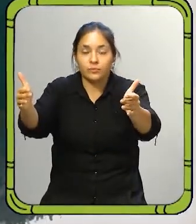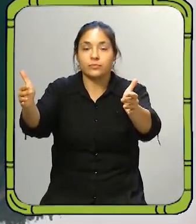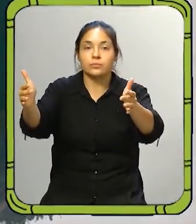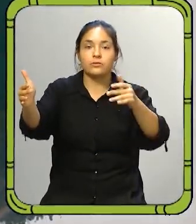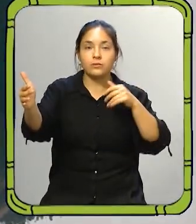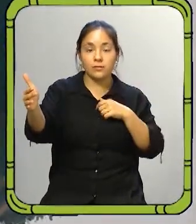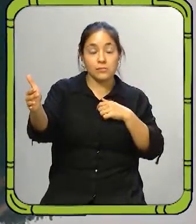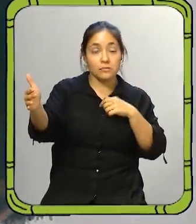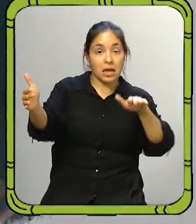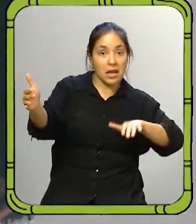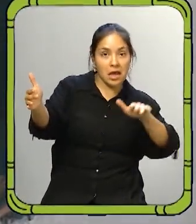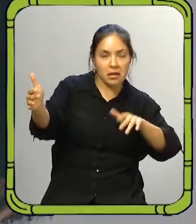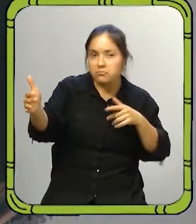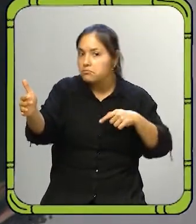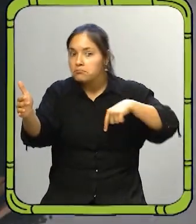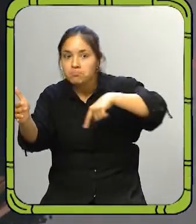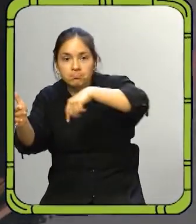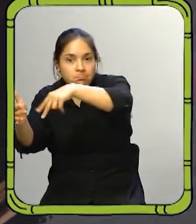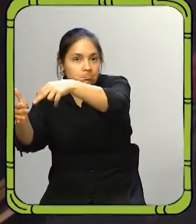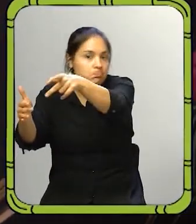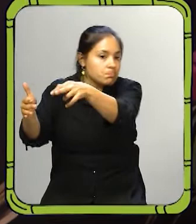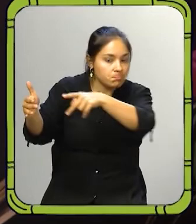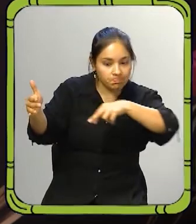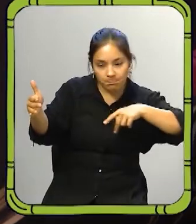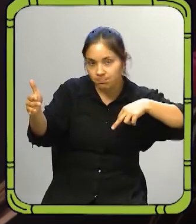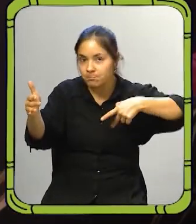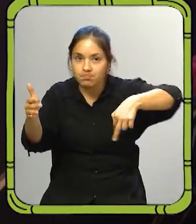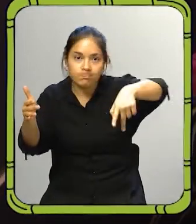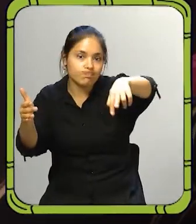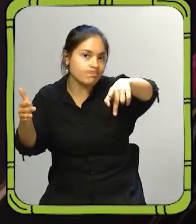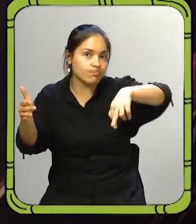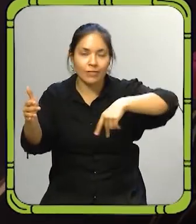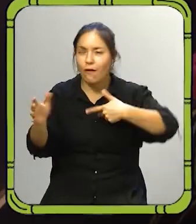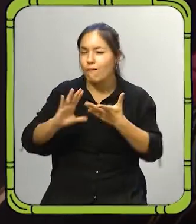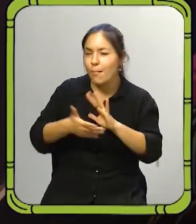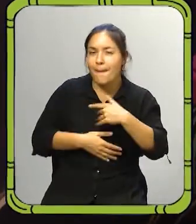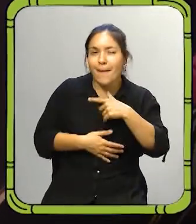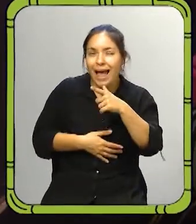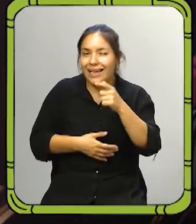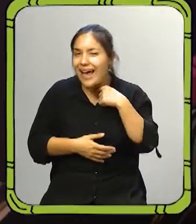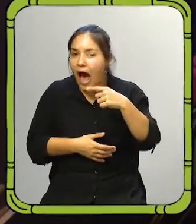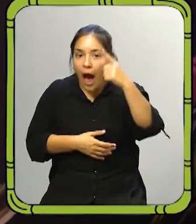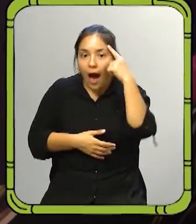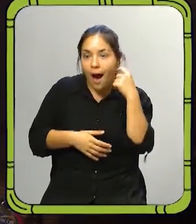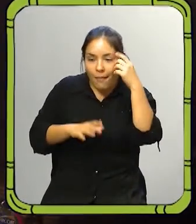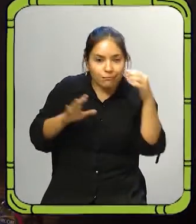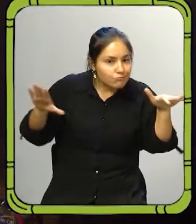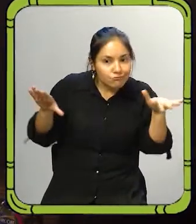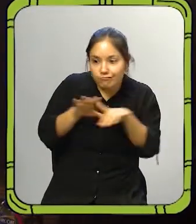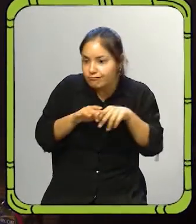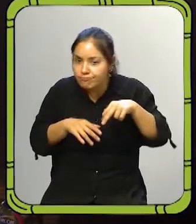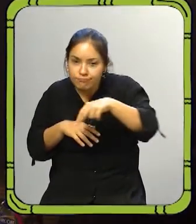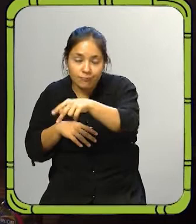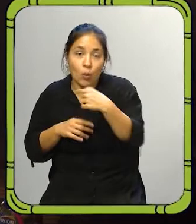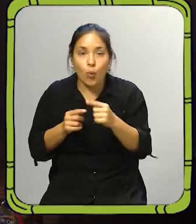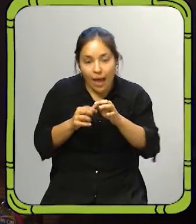los atravesaba una y otra vez como si quisiera aprender sus recorridos de memoria, medio sospechoso. Uno era un